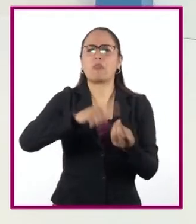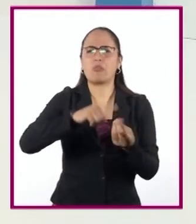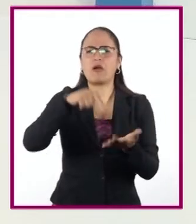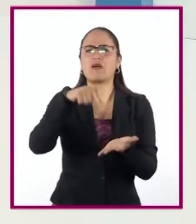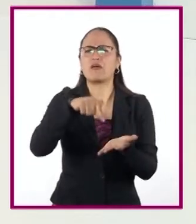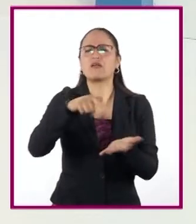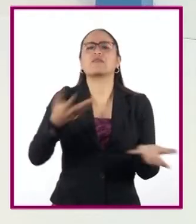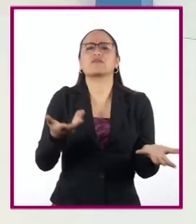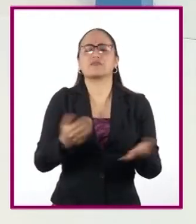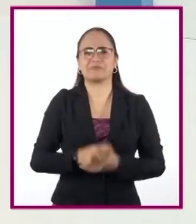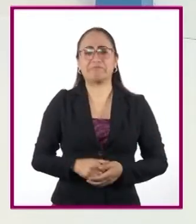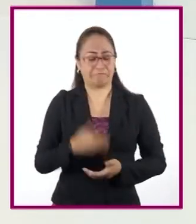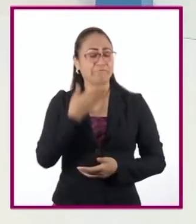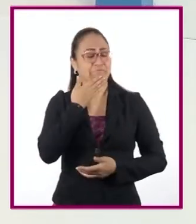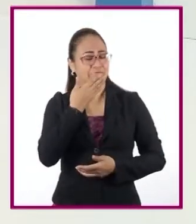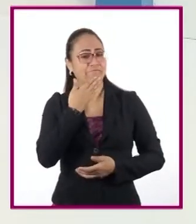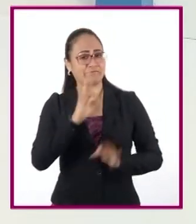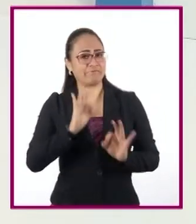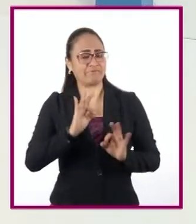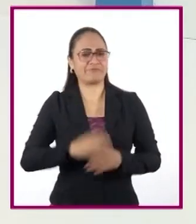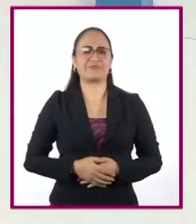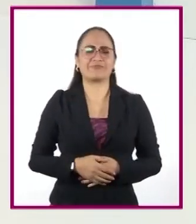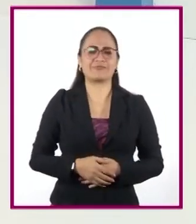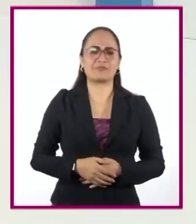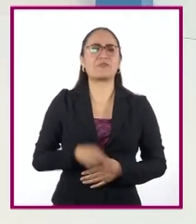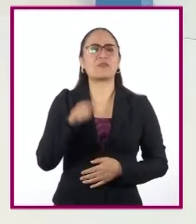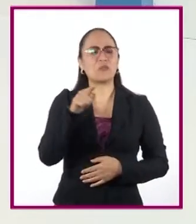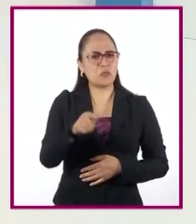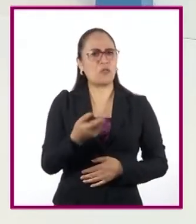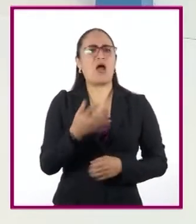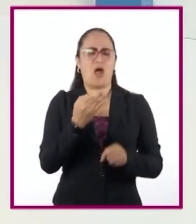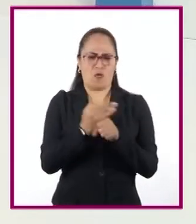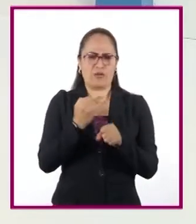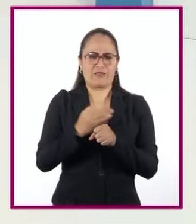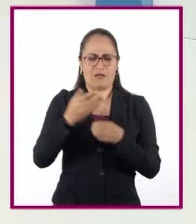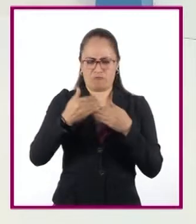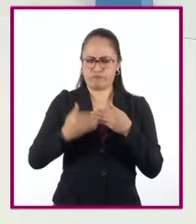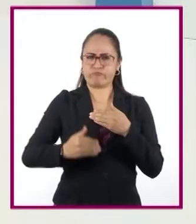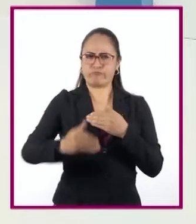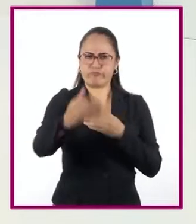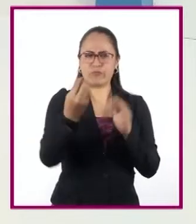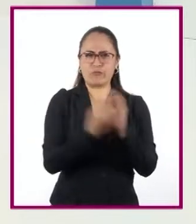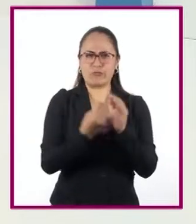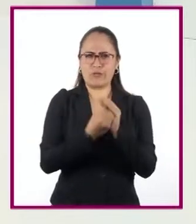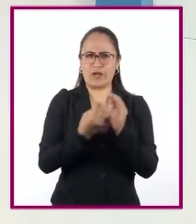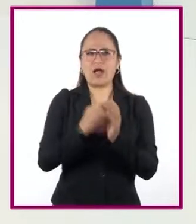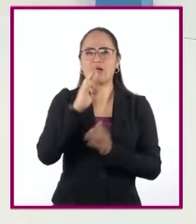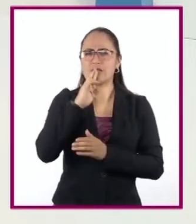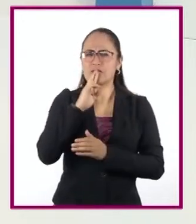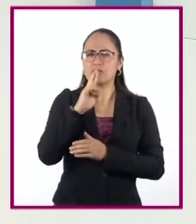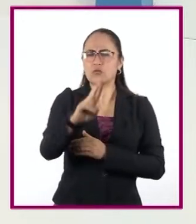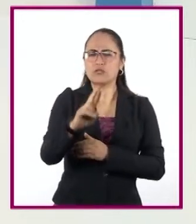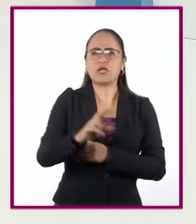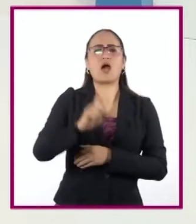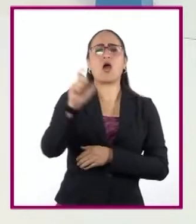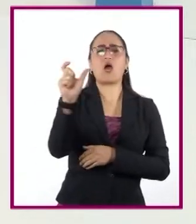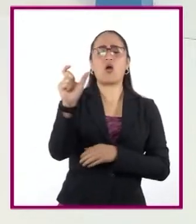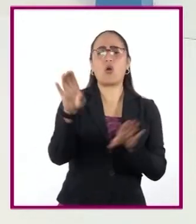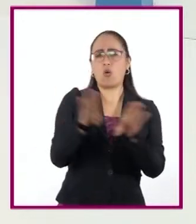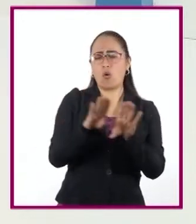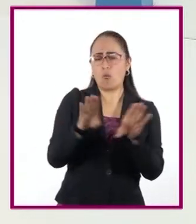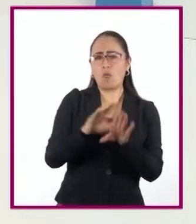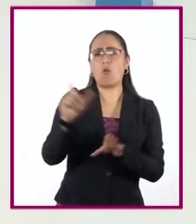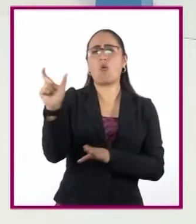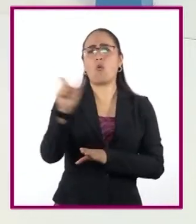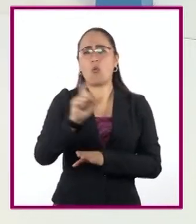bien, Enrique. ¿Qué te parece si vamos dando respuesta al cómo, cuándo y dónde